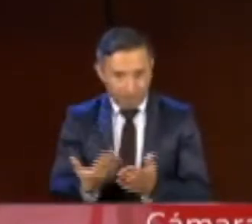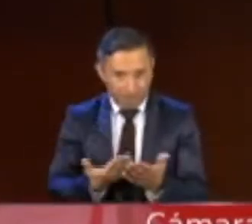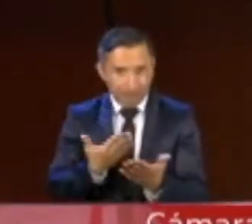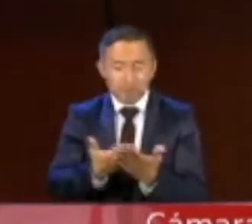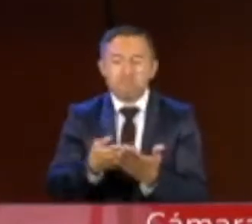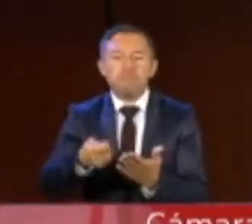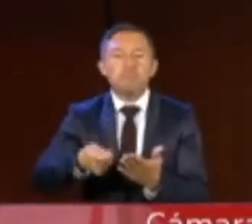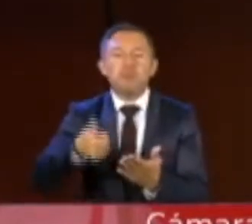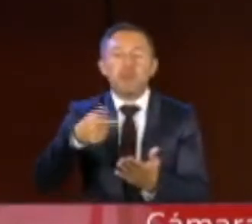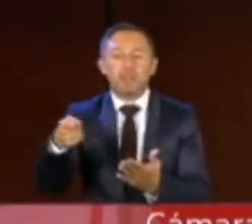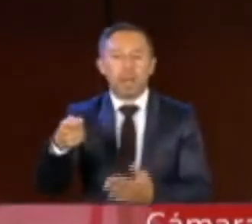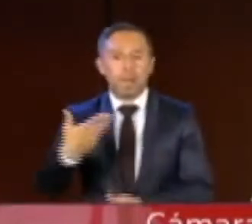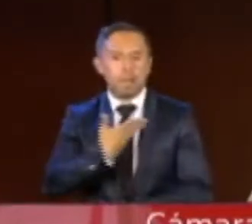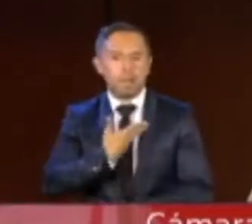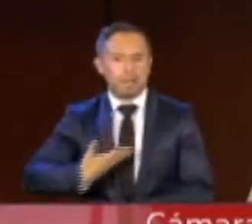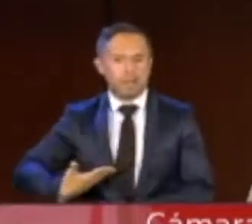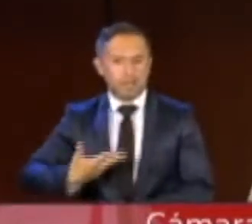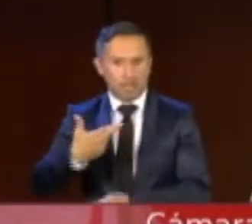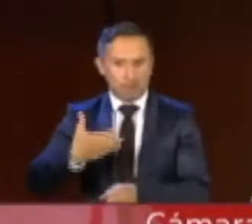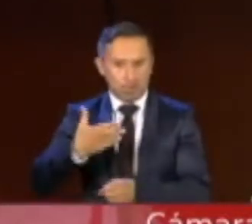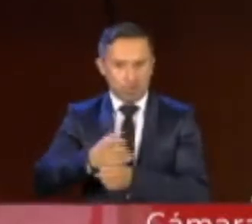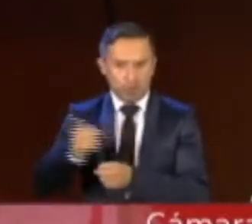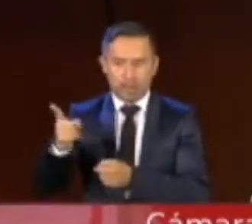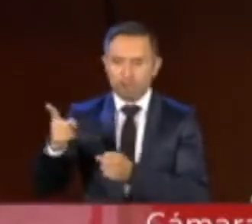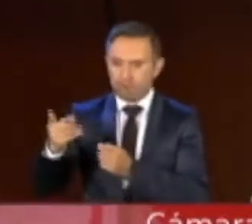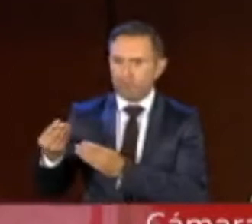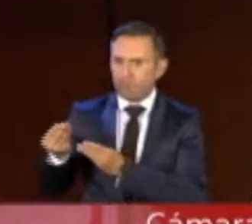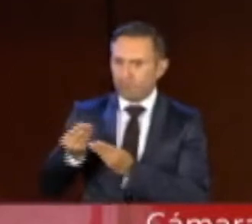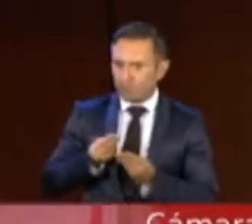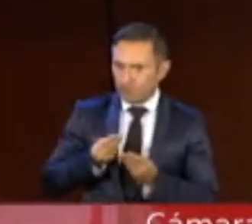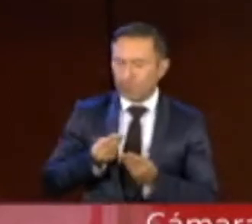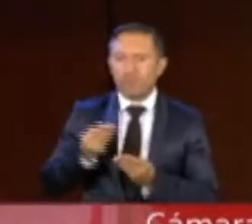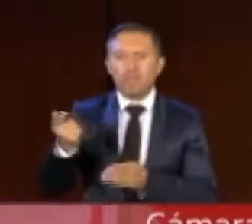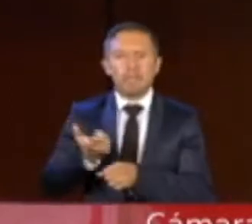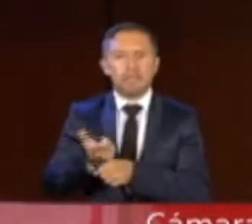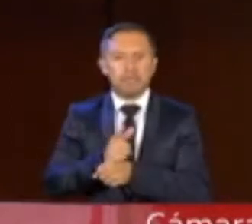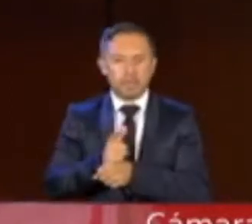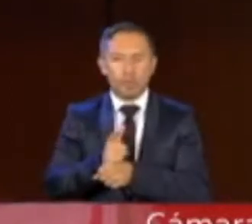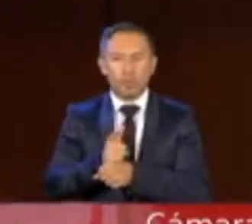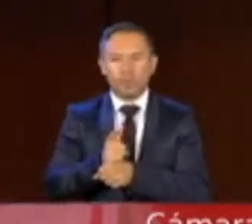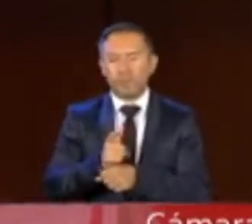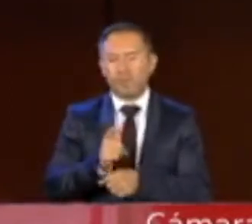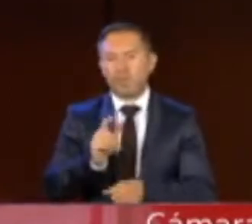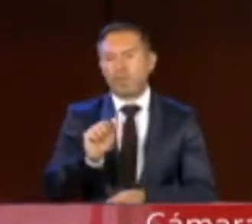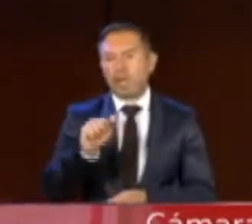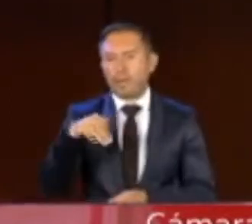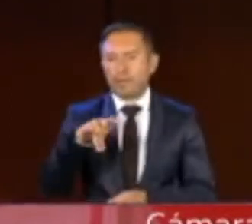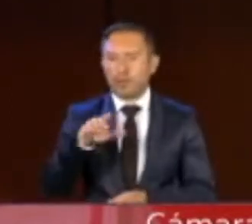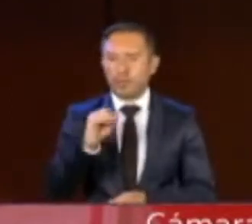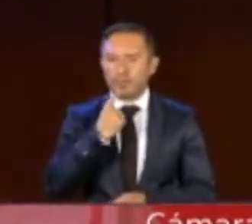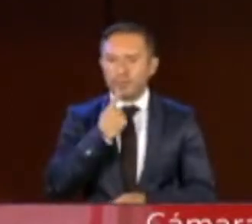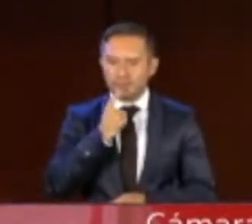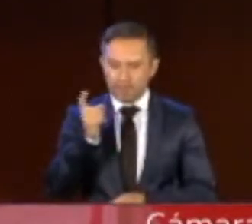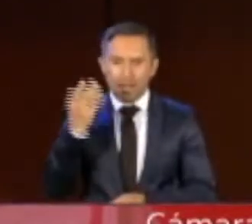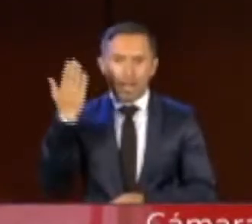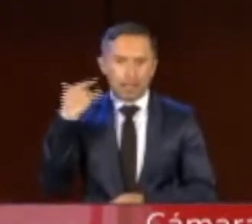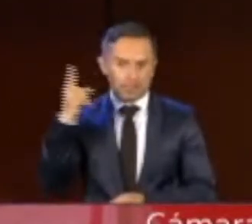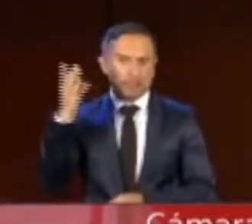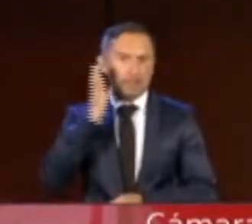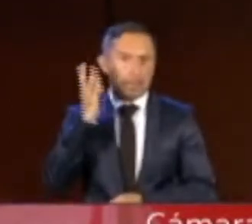PES y que está apoyada por el llamado grupo de contención. Este lunes será presentado ante el Pleno. Será una sola planilla y el